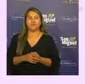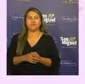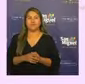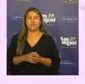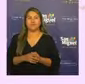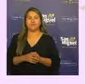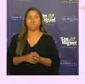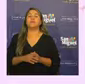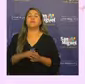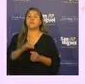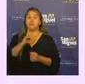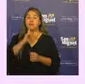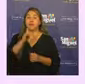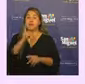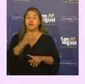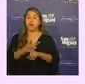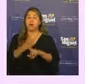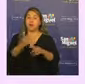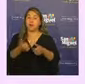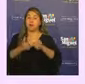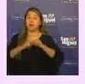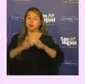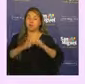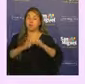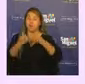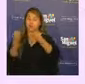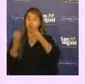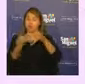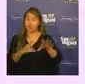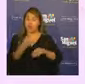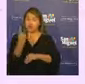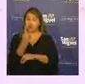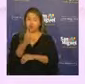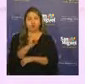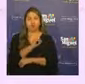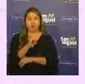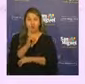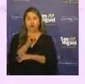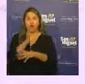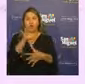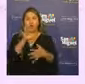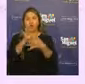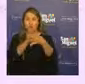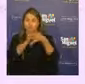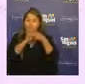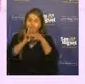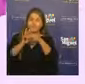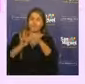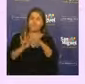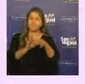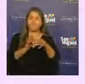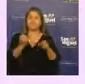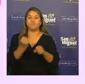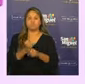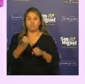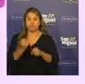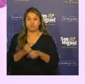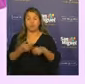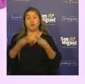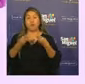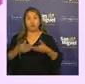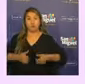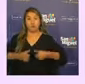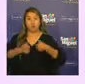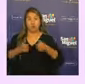Tenemos un gran desafío ahí, pero no los vamos a dejar solos y vamos a trabajar en conjunto. Bueno,